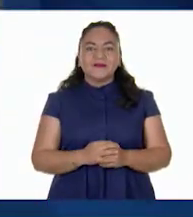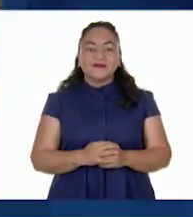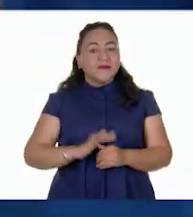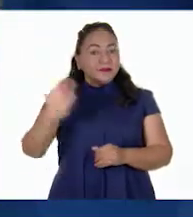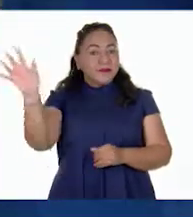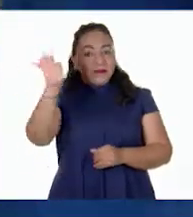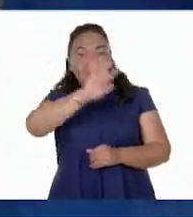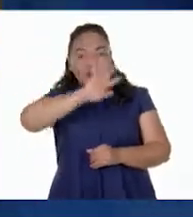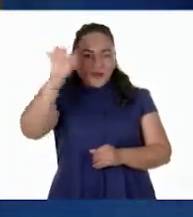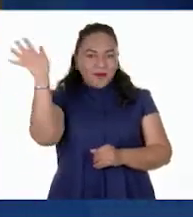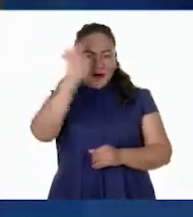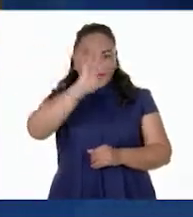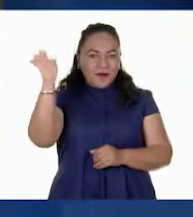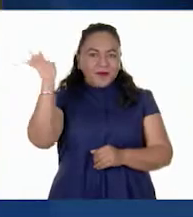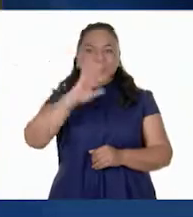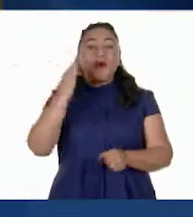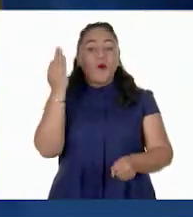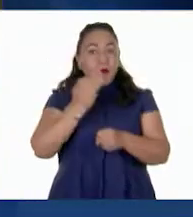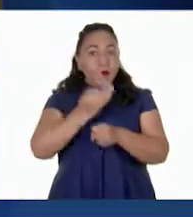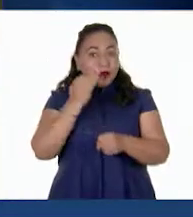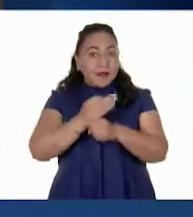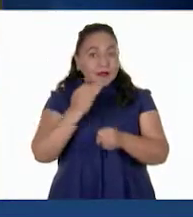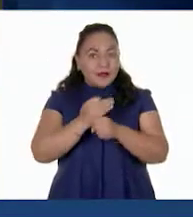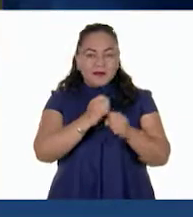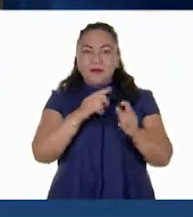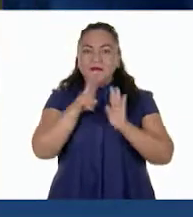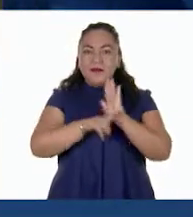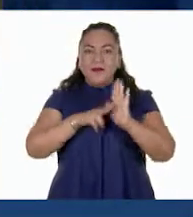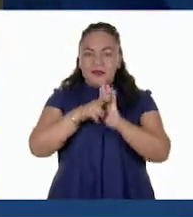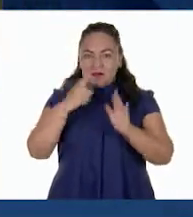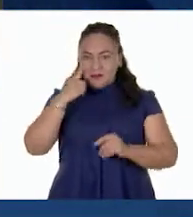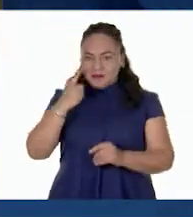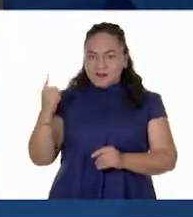¡Hola! ¡Vamos a ver el siguiente video!